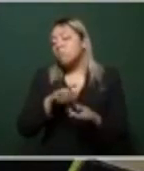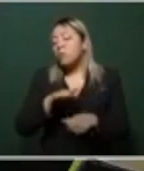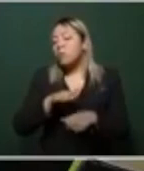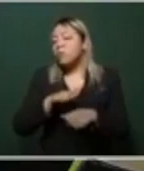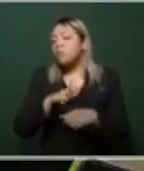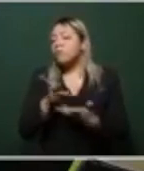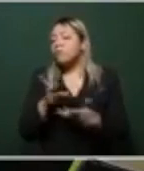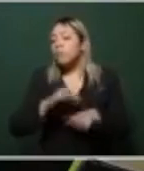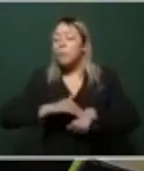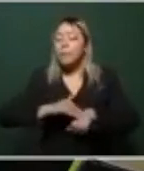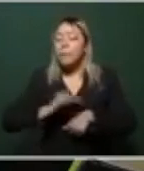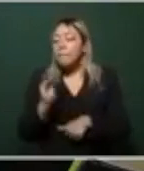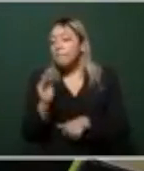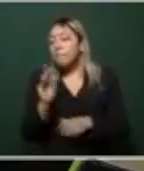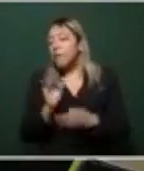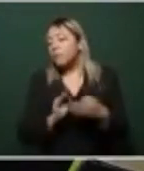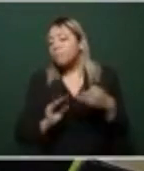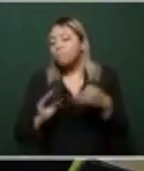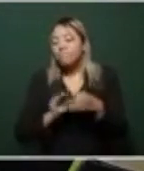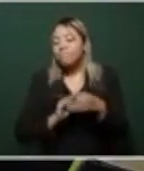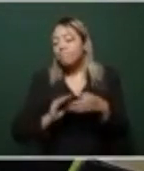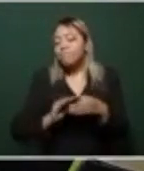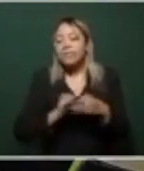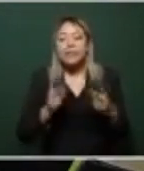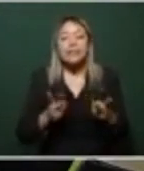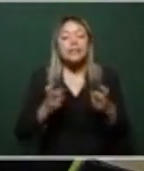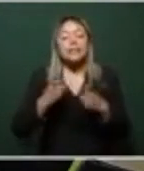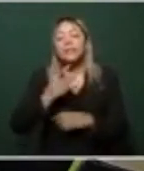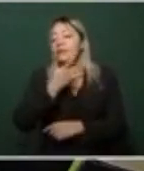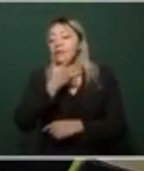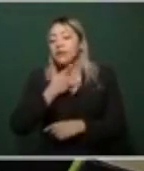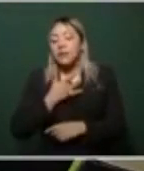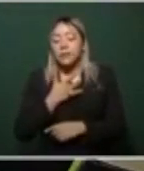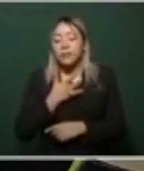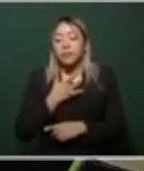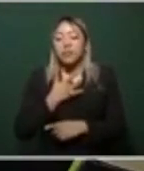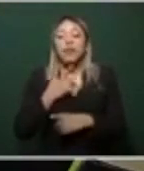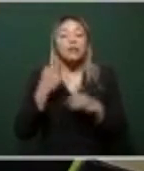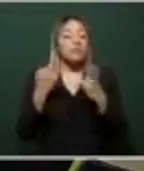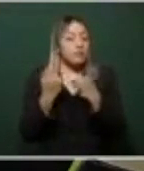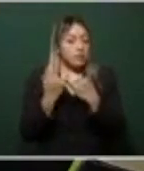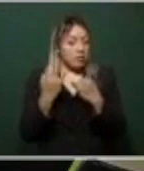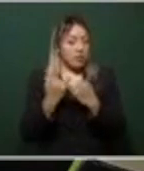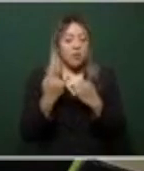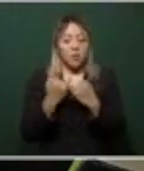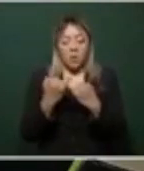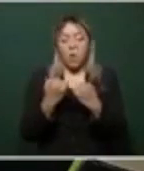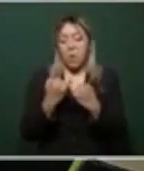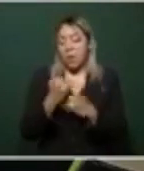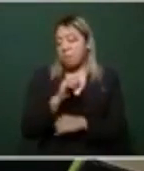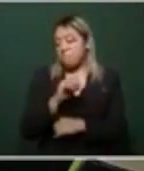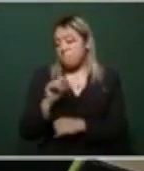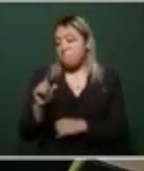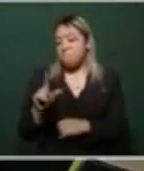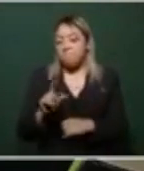con más incidencia en este delito, también